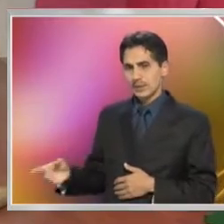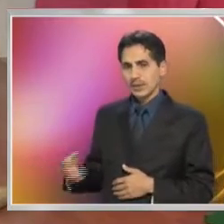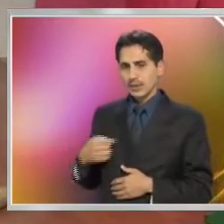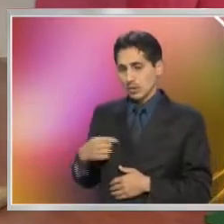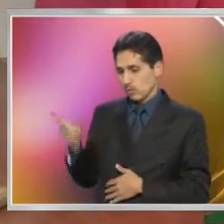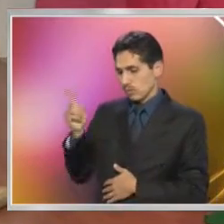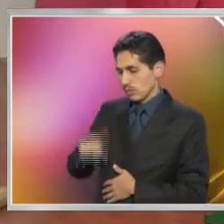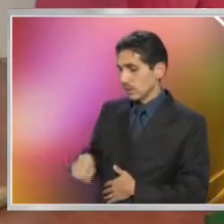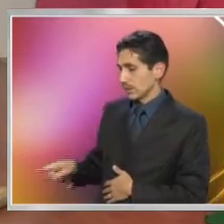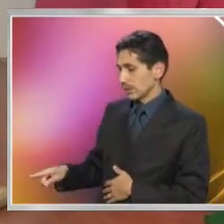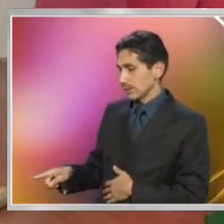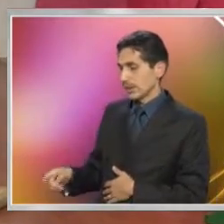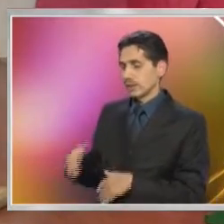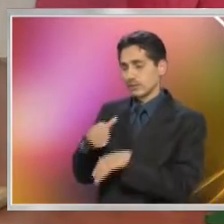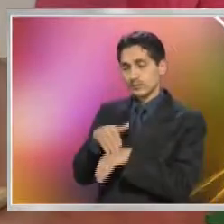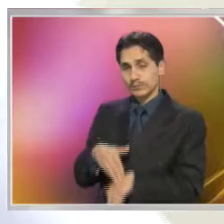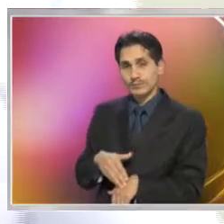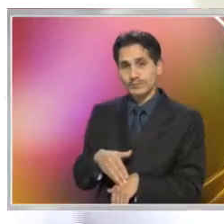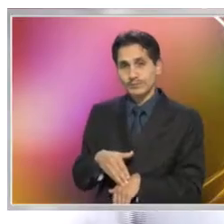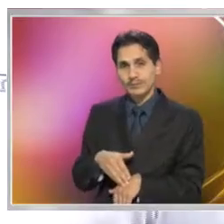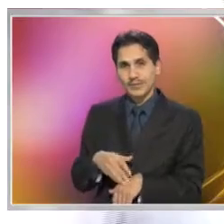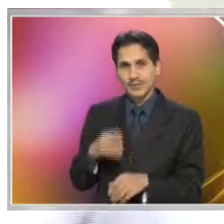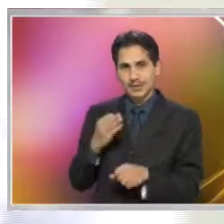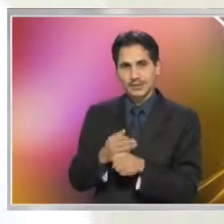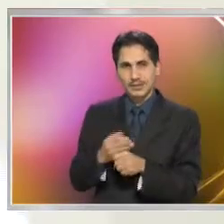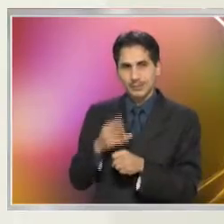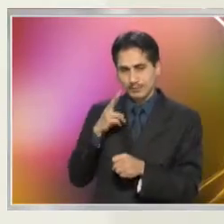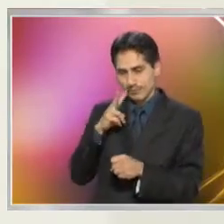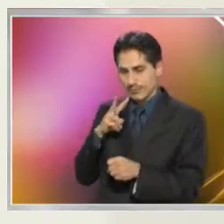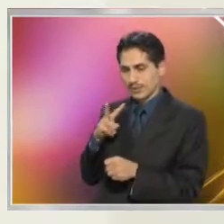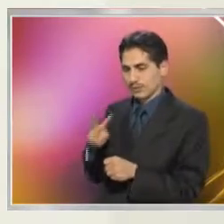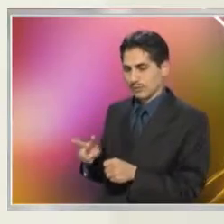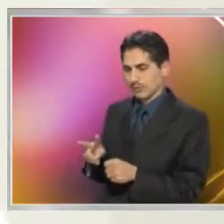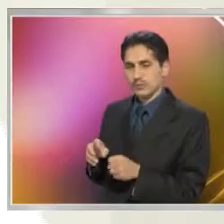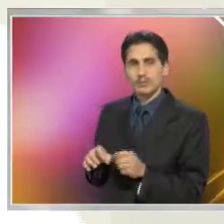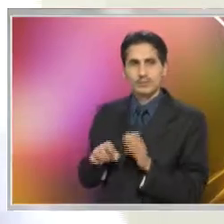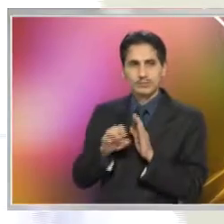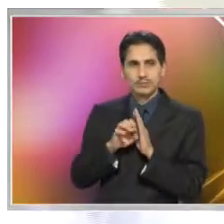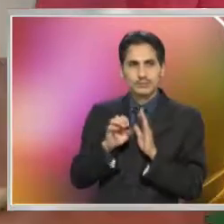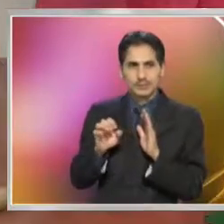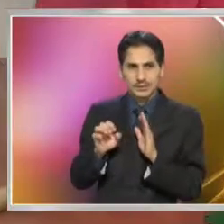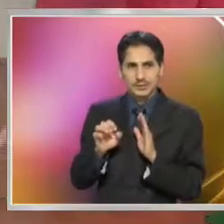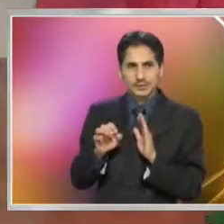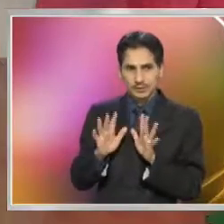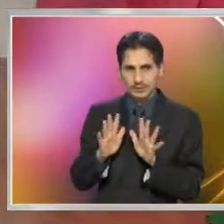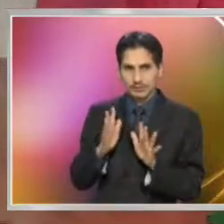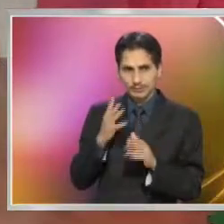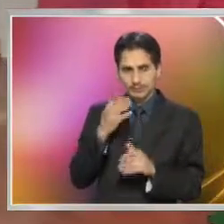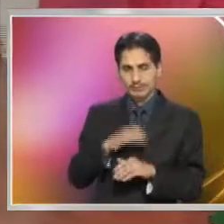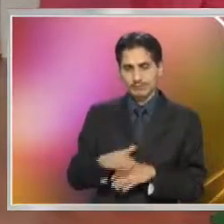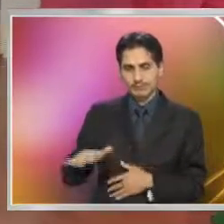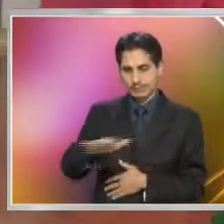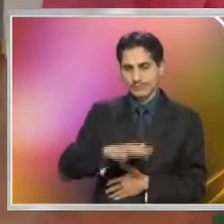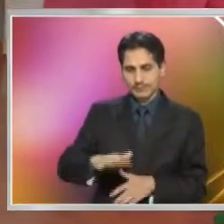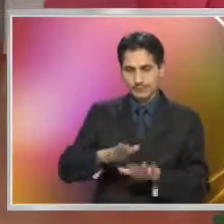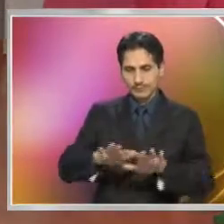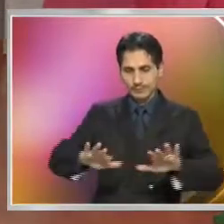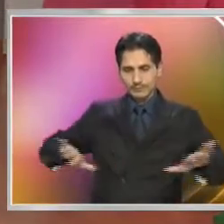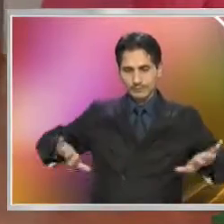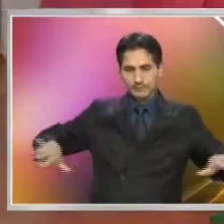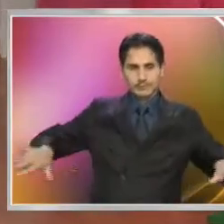trucos y después los finalizo con el disco. Aquí voy a hacer una cosa diferente, Buenísimo. pero espero les guste. Véngase para acá, Vamos al vámonos. espacio. Gracias, ven acá. Eso es.